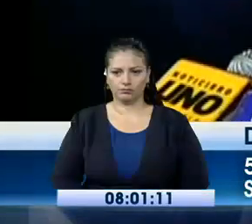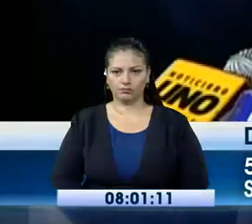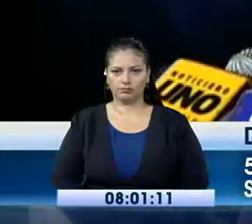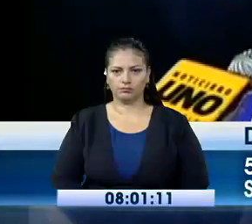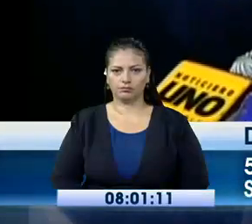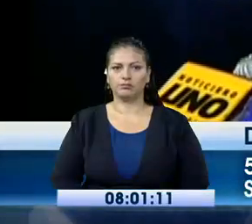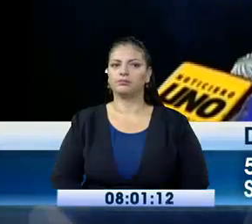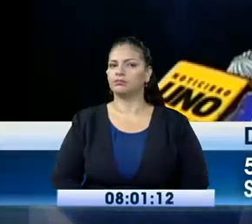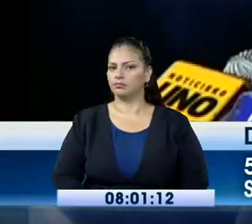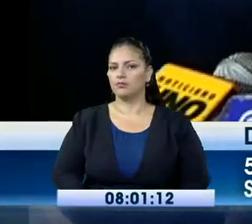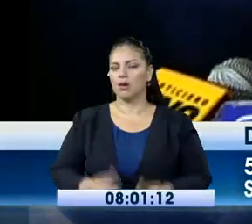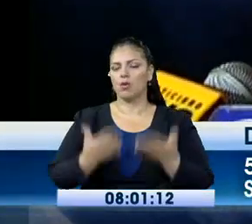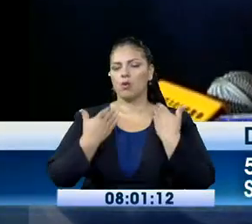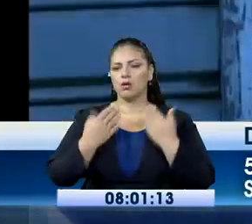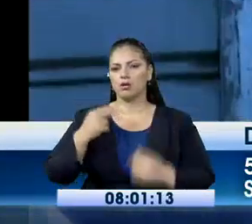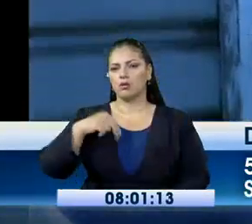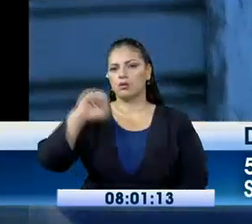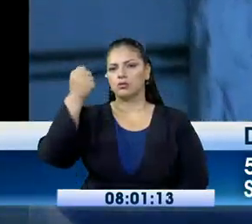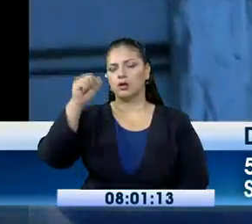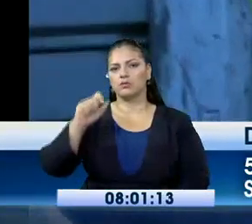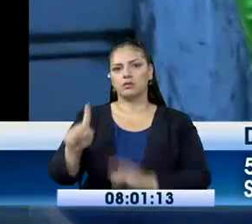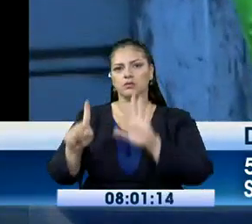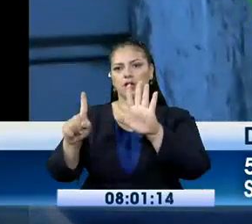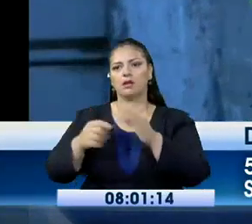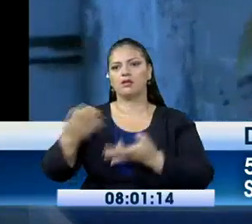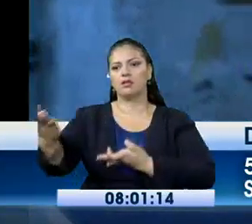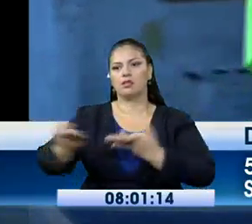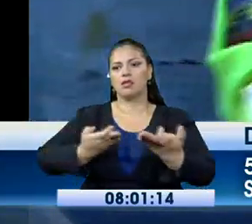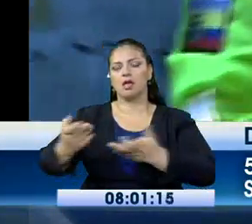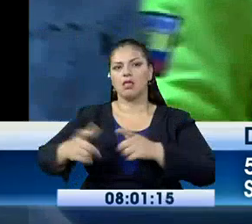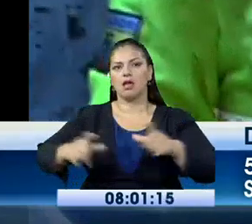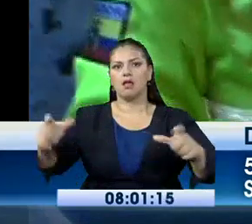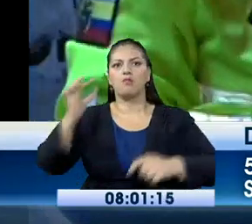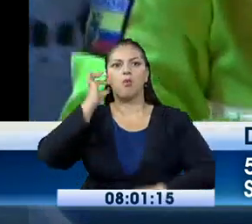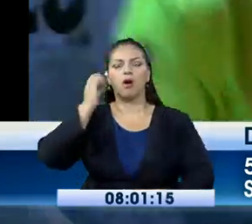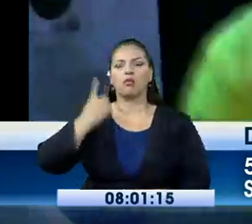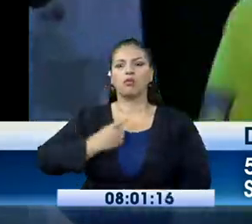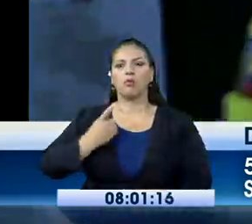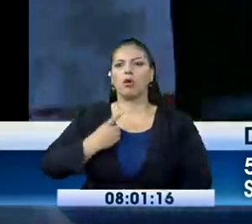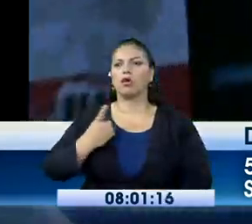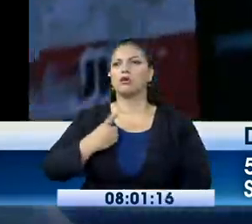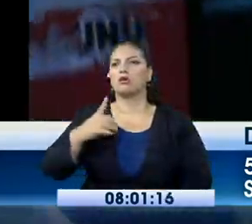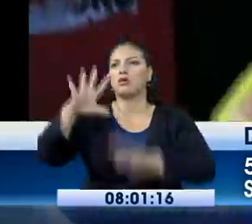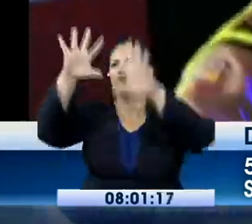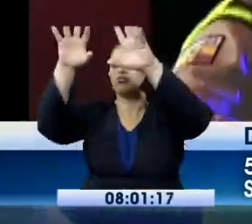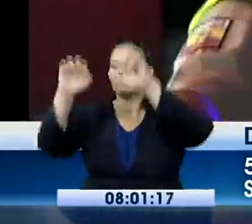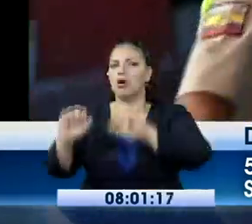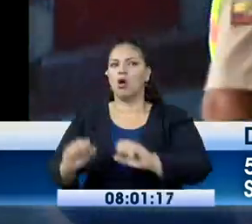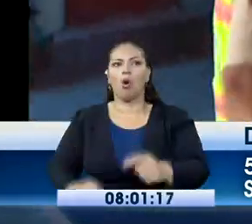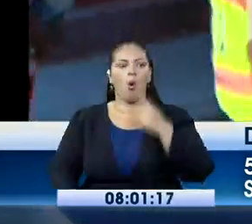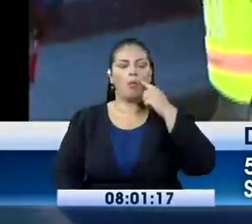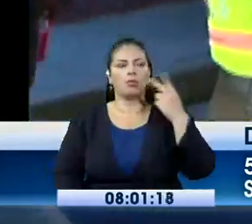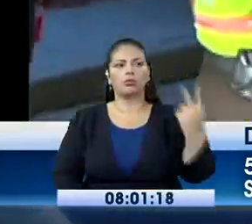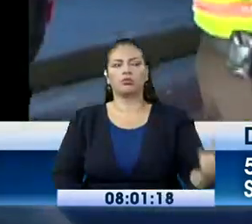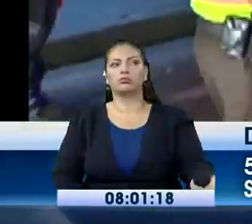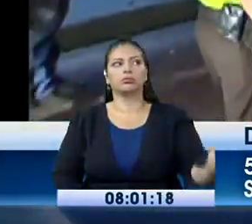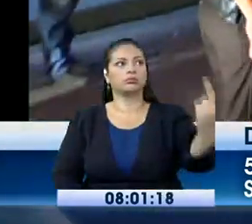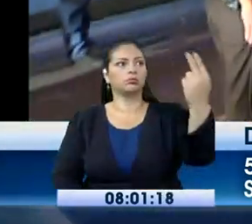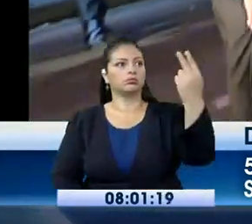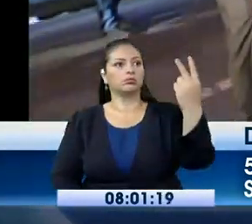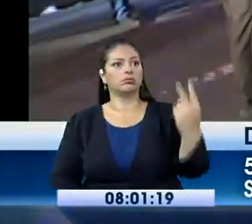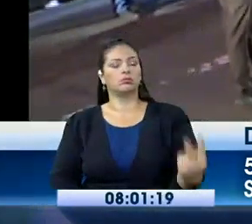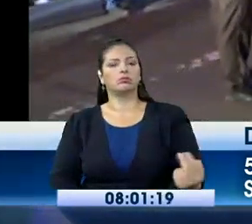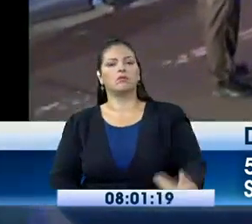que lleven todo antes que me vayan a disparar. Luego de herir a la mujer, los delincuentes se llevaron el dinero de las ventas